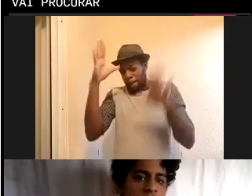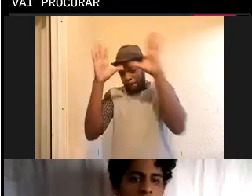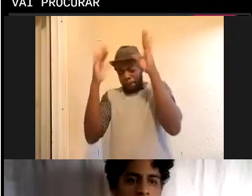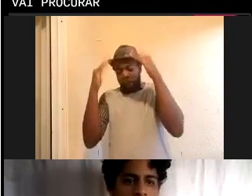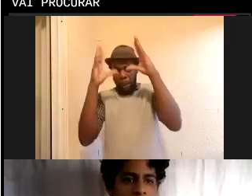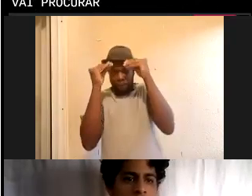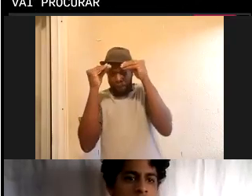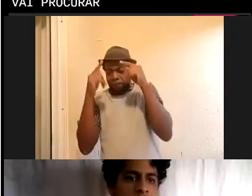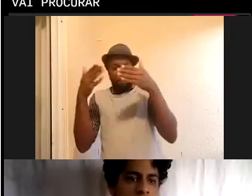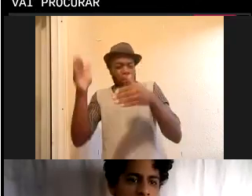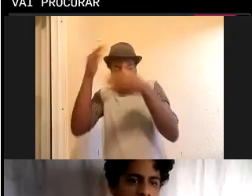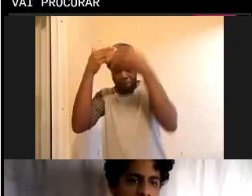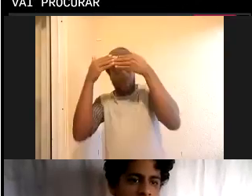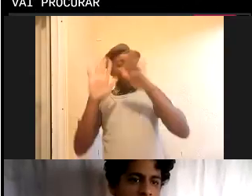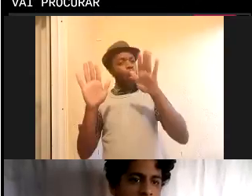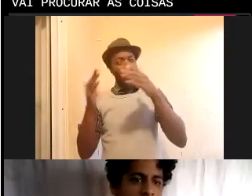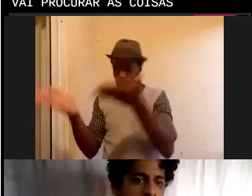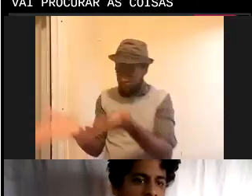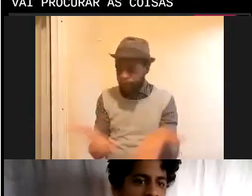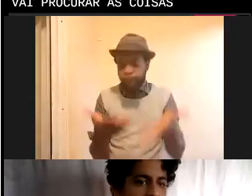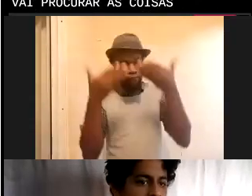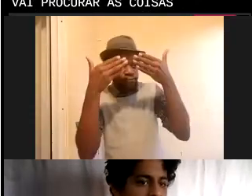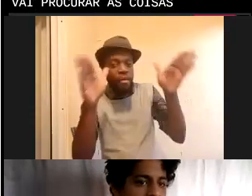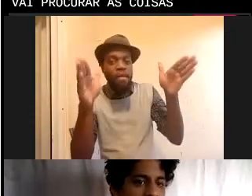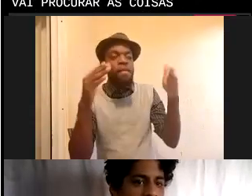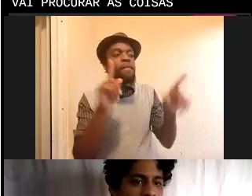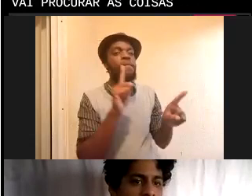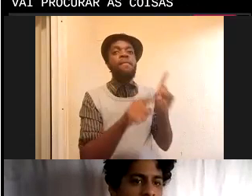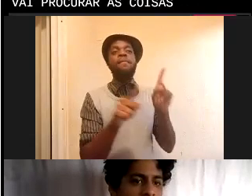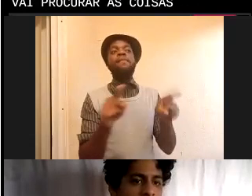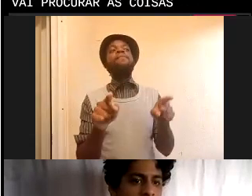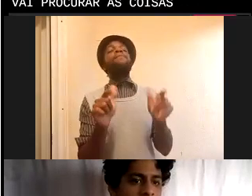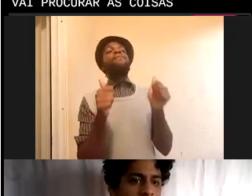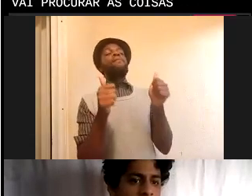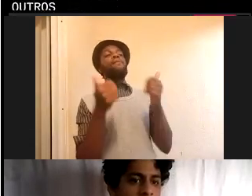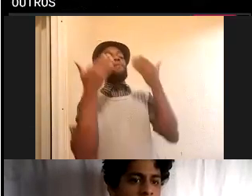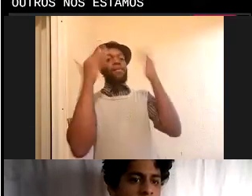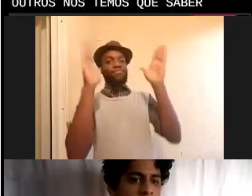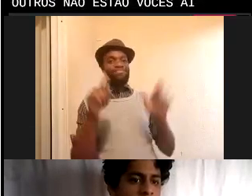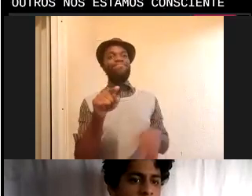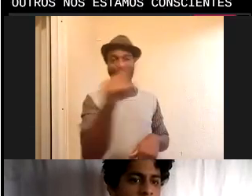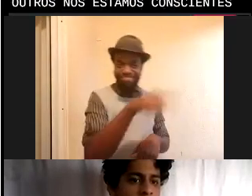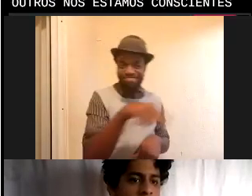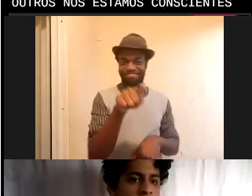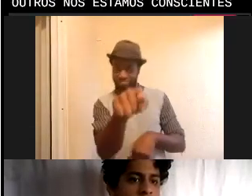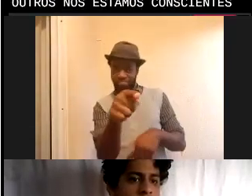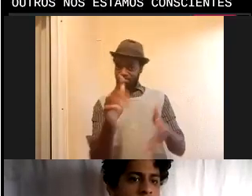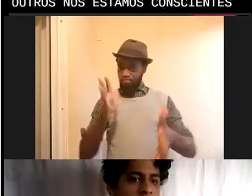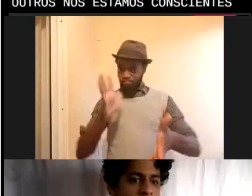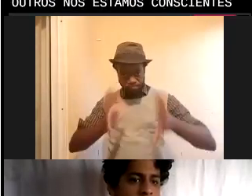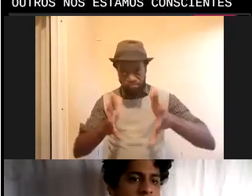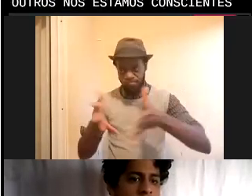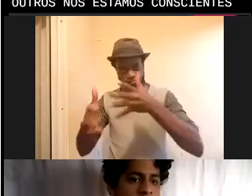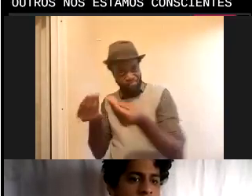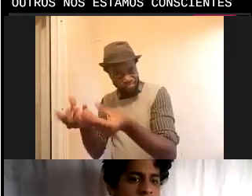hacer las cosas. Y los adultos debemos estar conscientes que es una cuestión